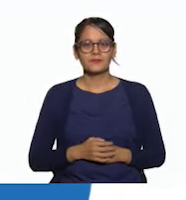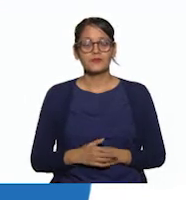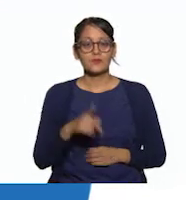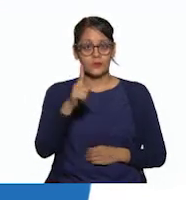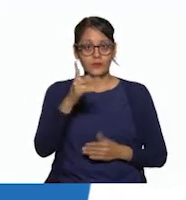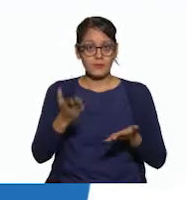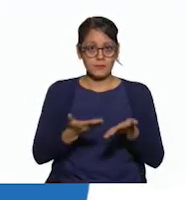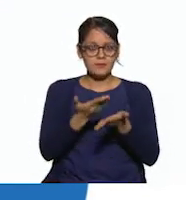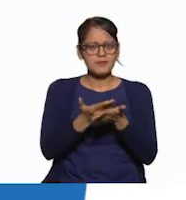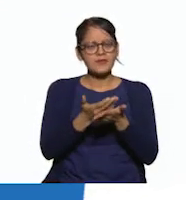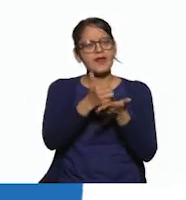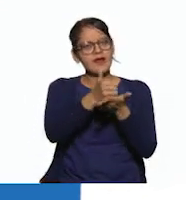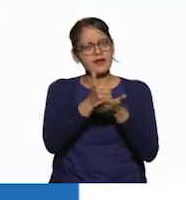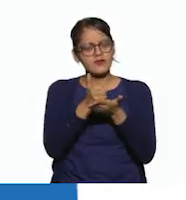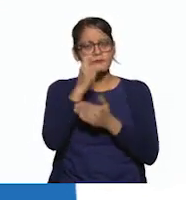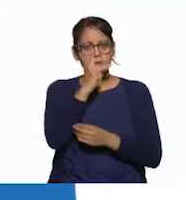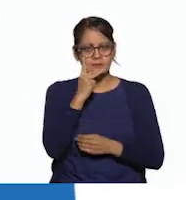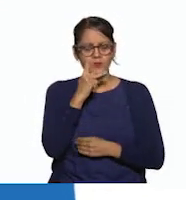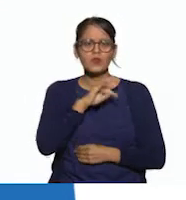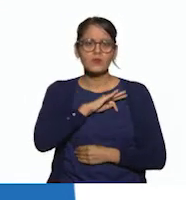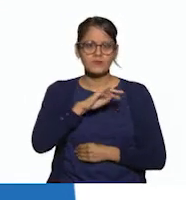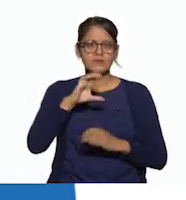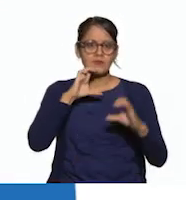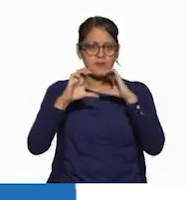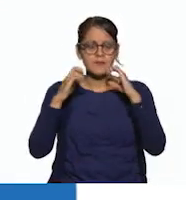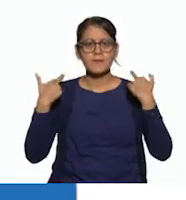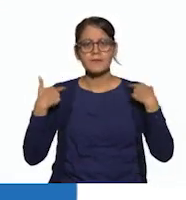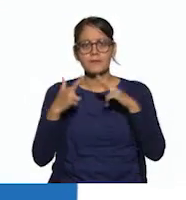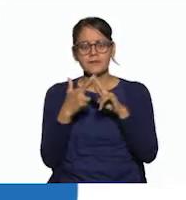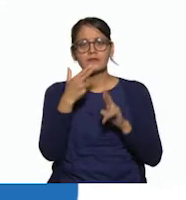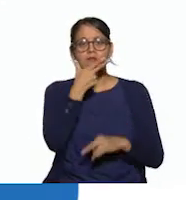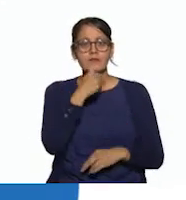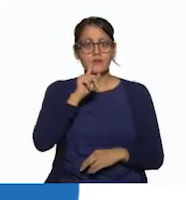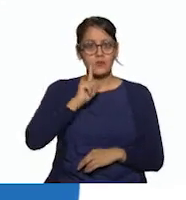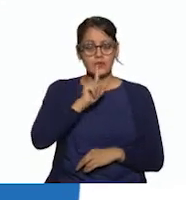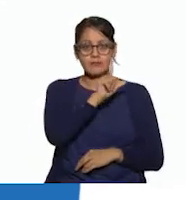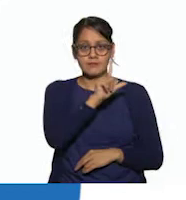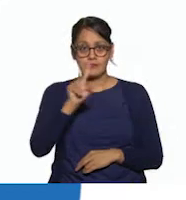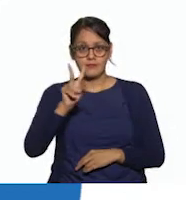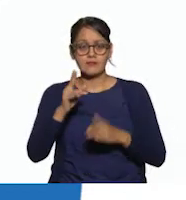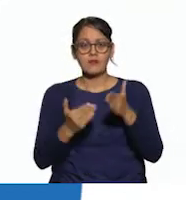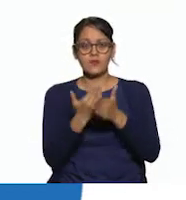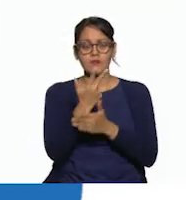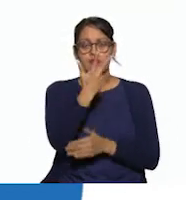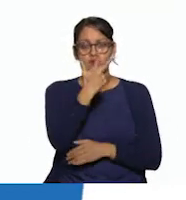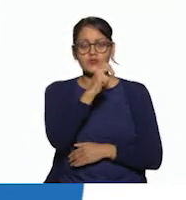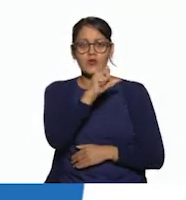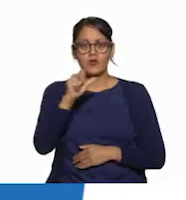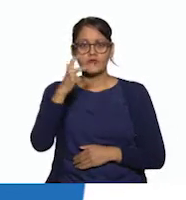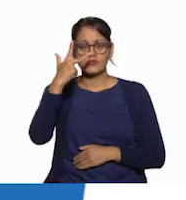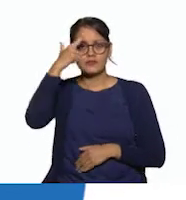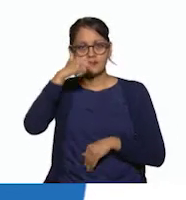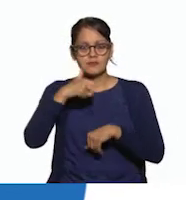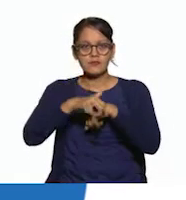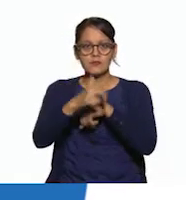Para solicitar apoyo pedagógico, comunícate con maestras y maestros de lunes a viernes de 8 a 20 horas al teléfono